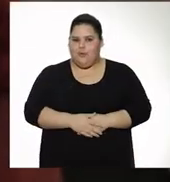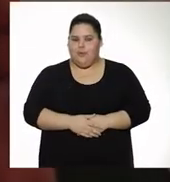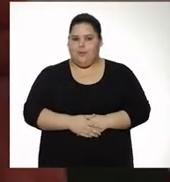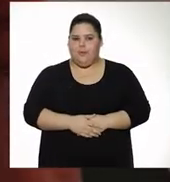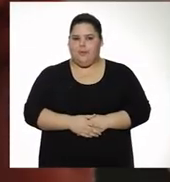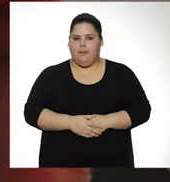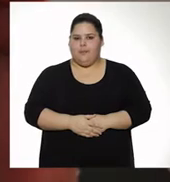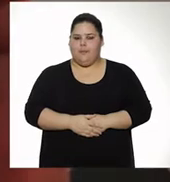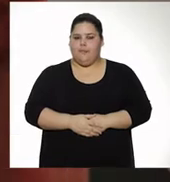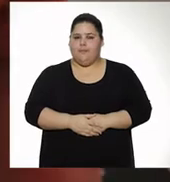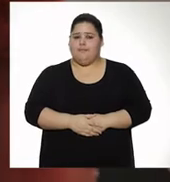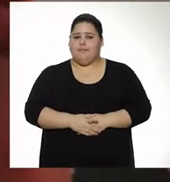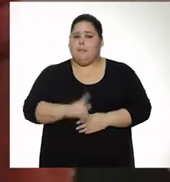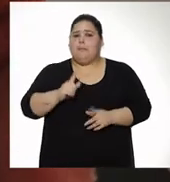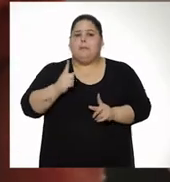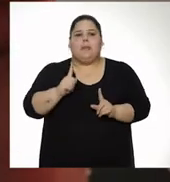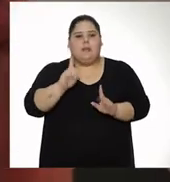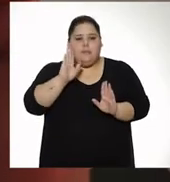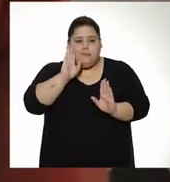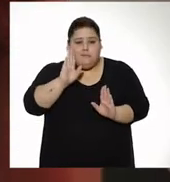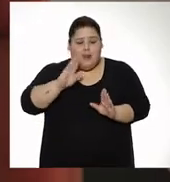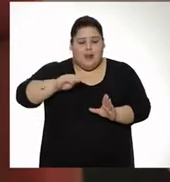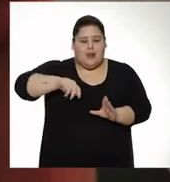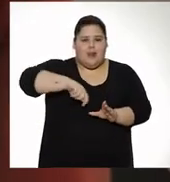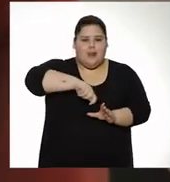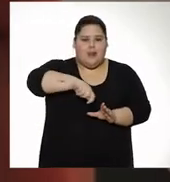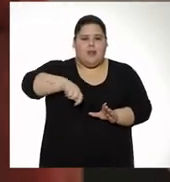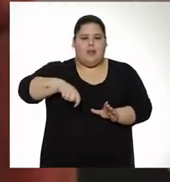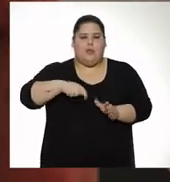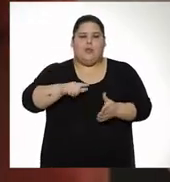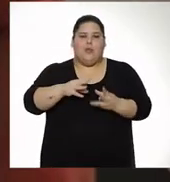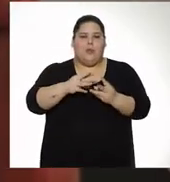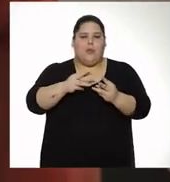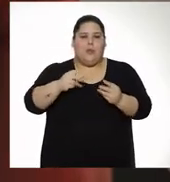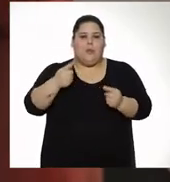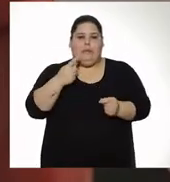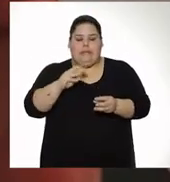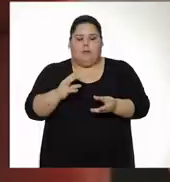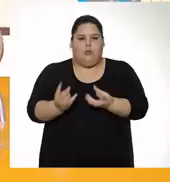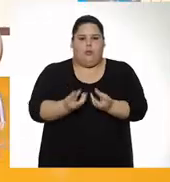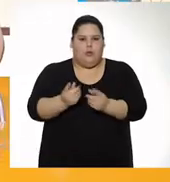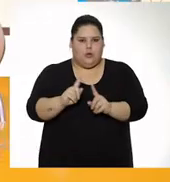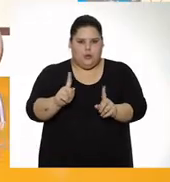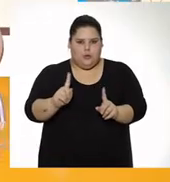pero bien lento para no generar espuma. Así.